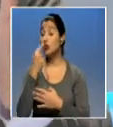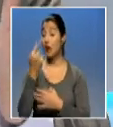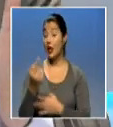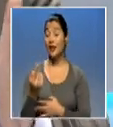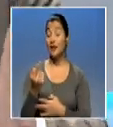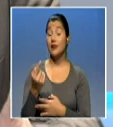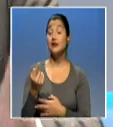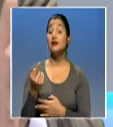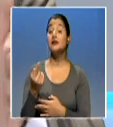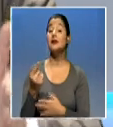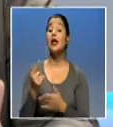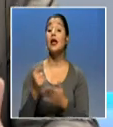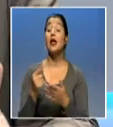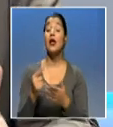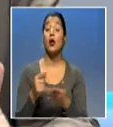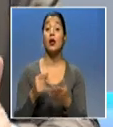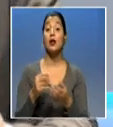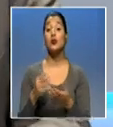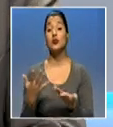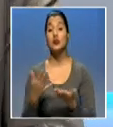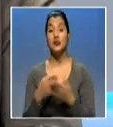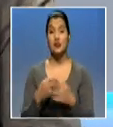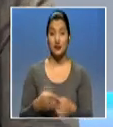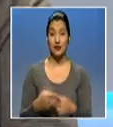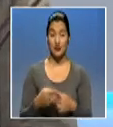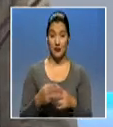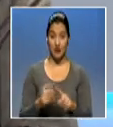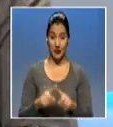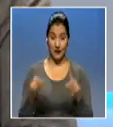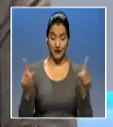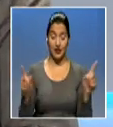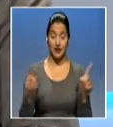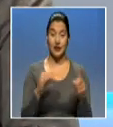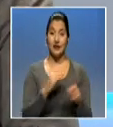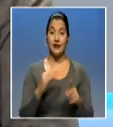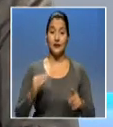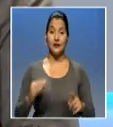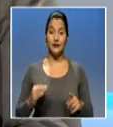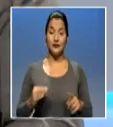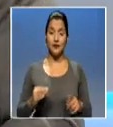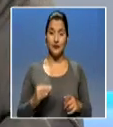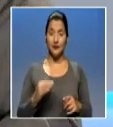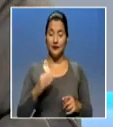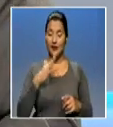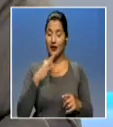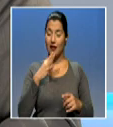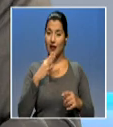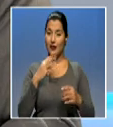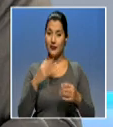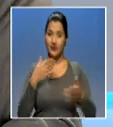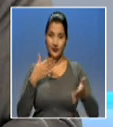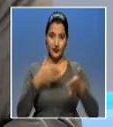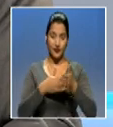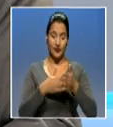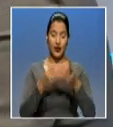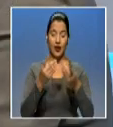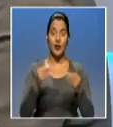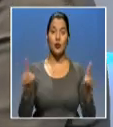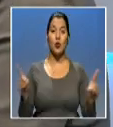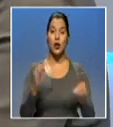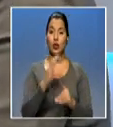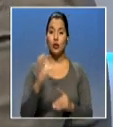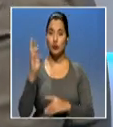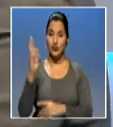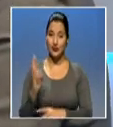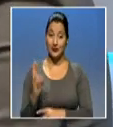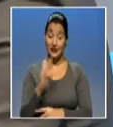es un daño diferente. Y ciertamente aquí se viene diciendo de un daño prácticamente a la democracia costarricense. Y estos